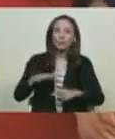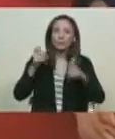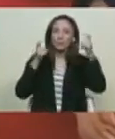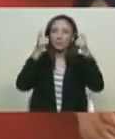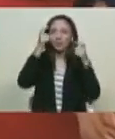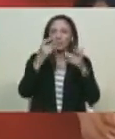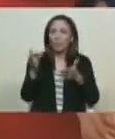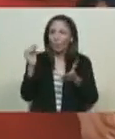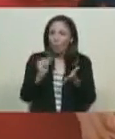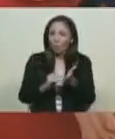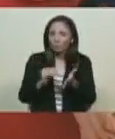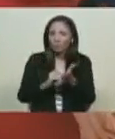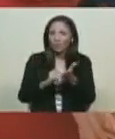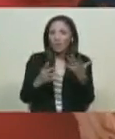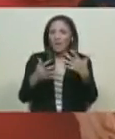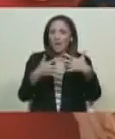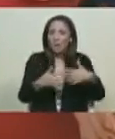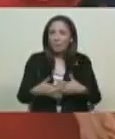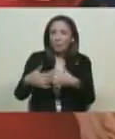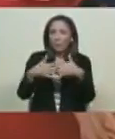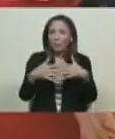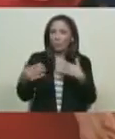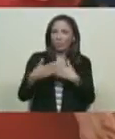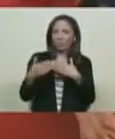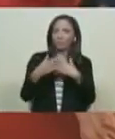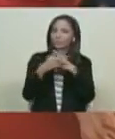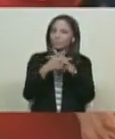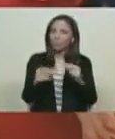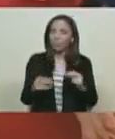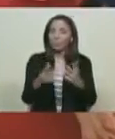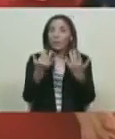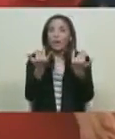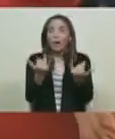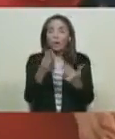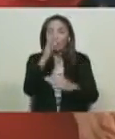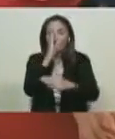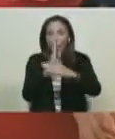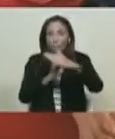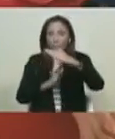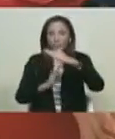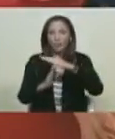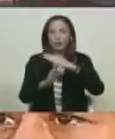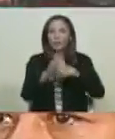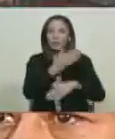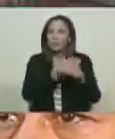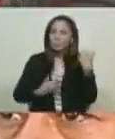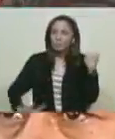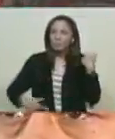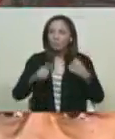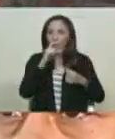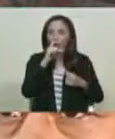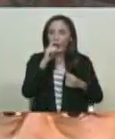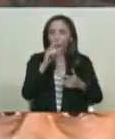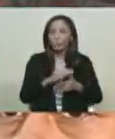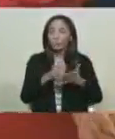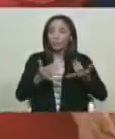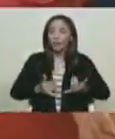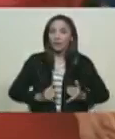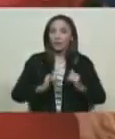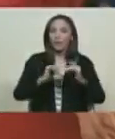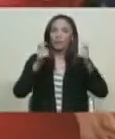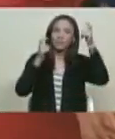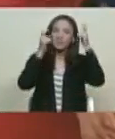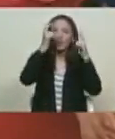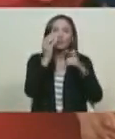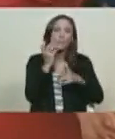Chávez. Este humilde hombre revolucionario, consecuente, uno de los más aventajados hijos de Chávez